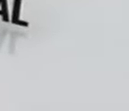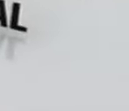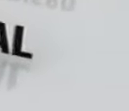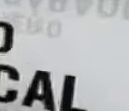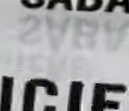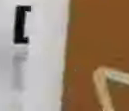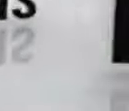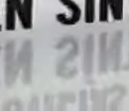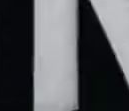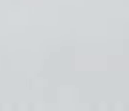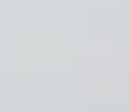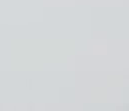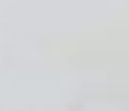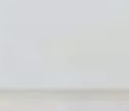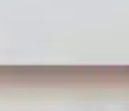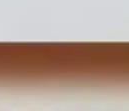no